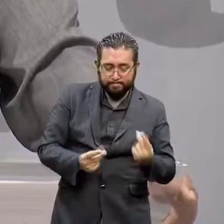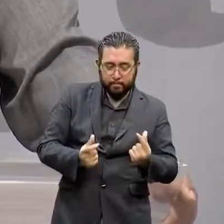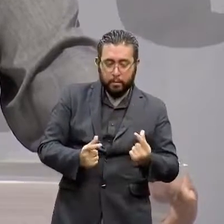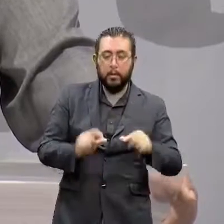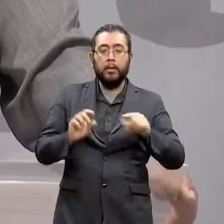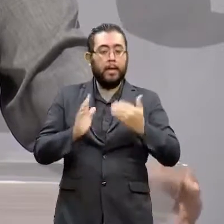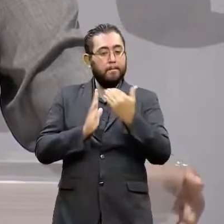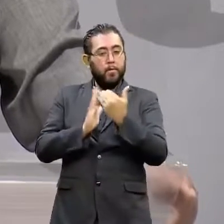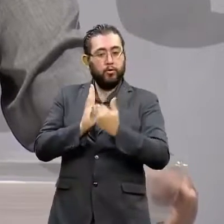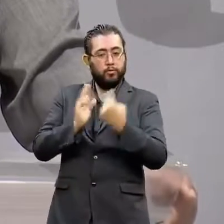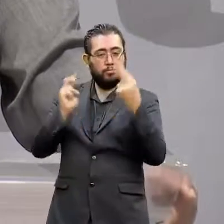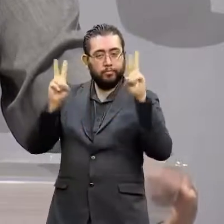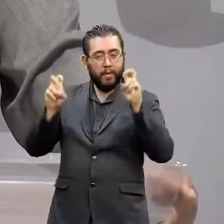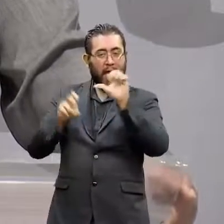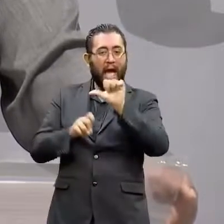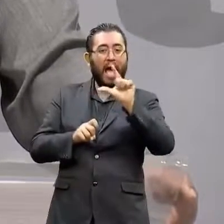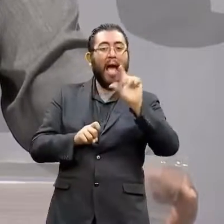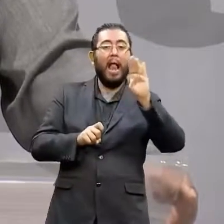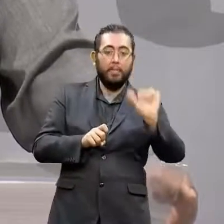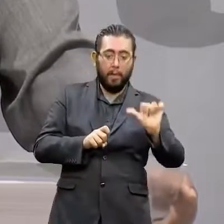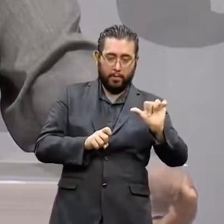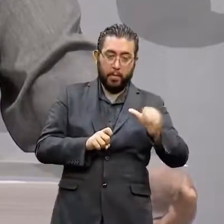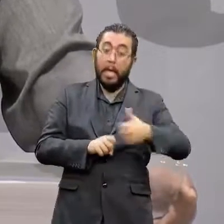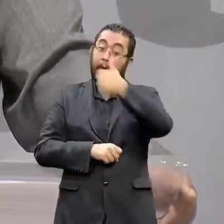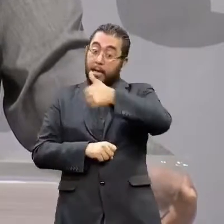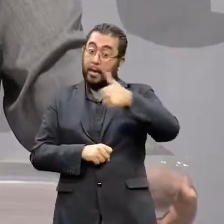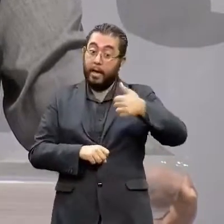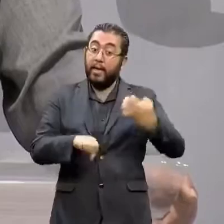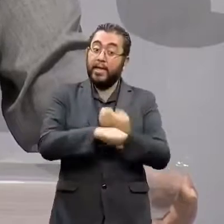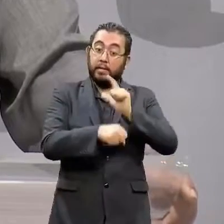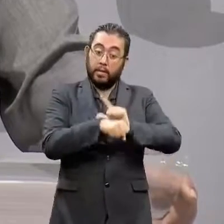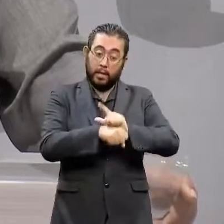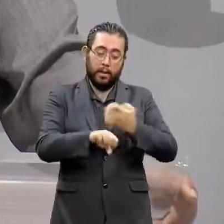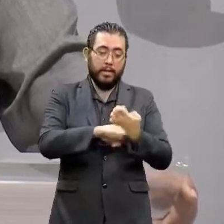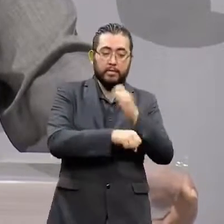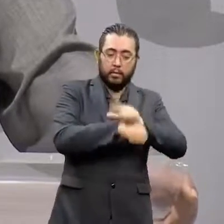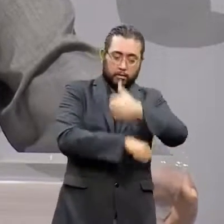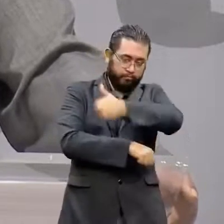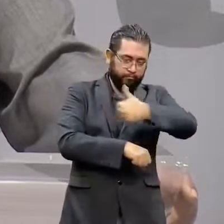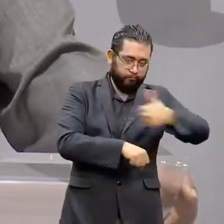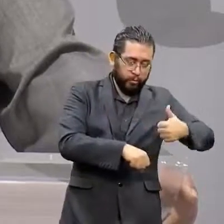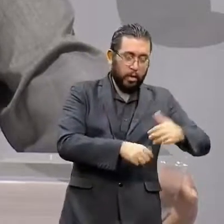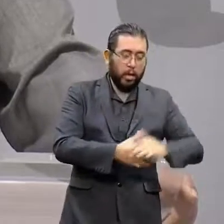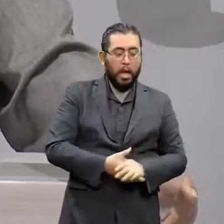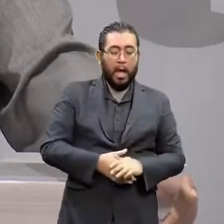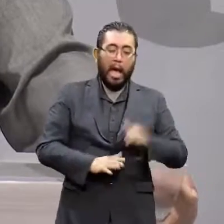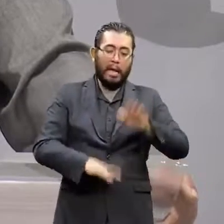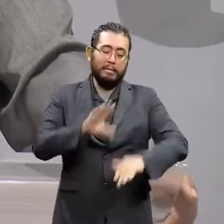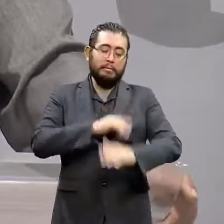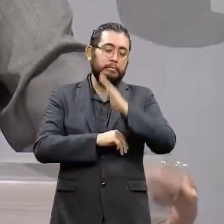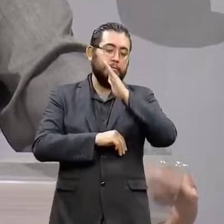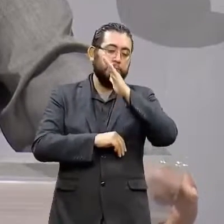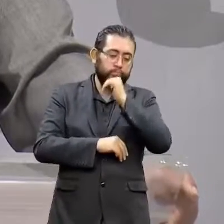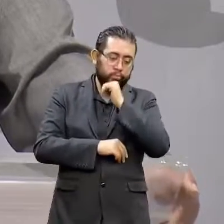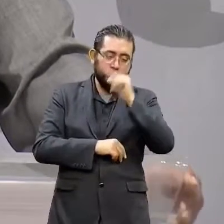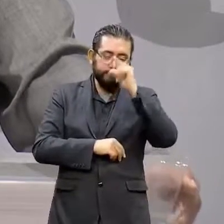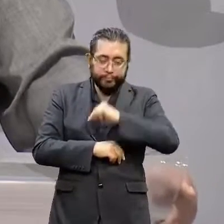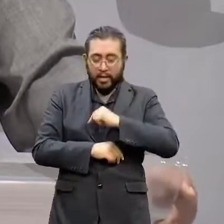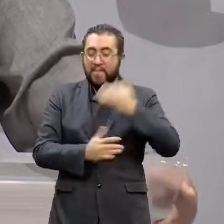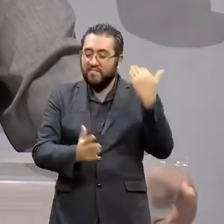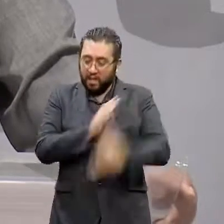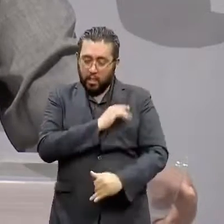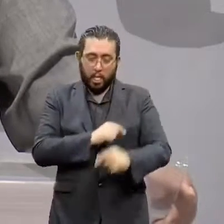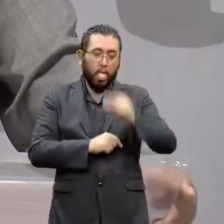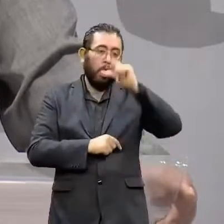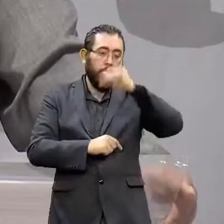protocolo establecido en cada entidad que lamentablemente no ha podido lograr niveles de coordinación a